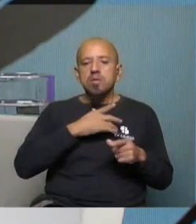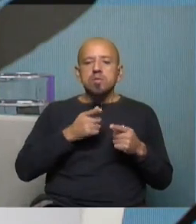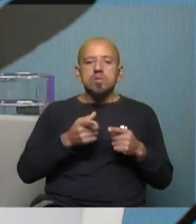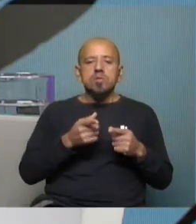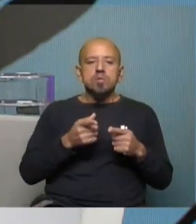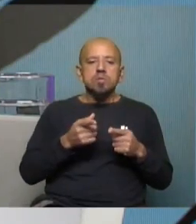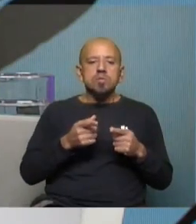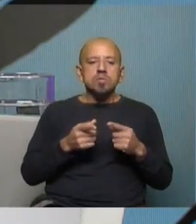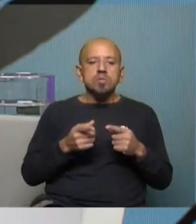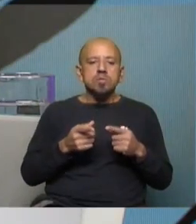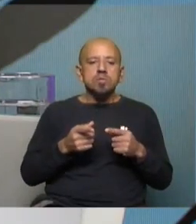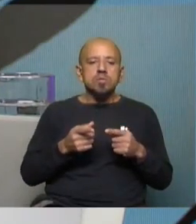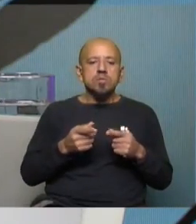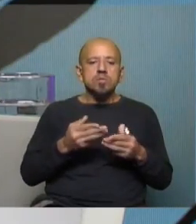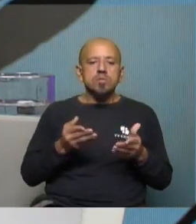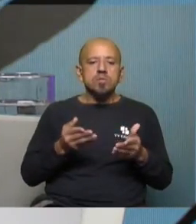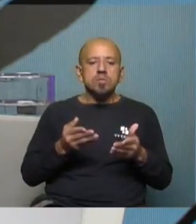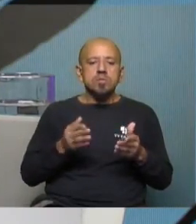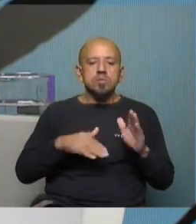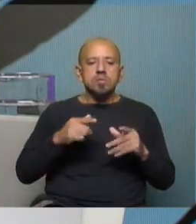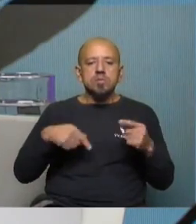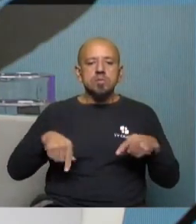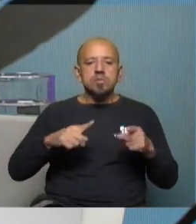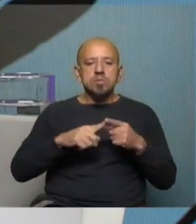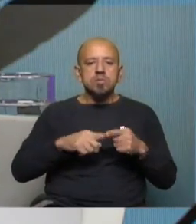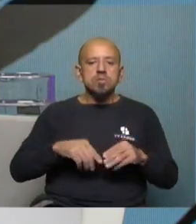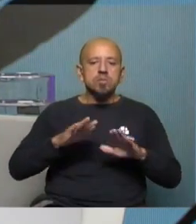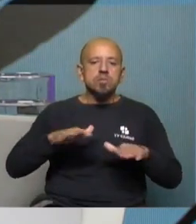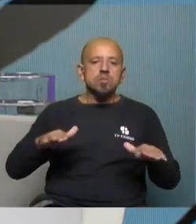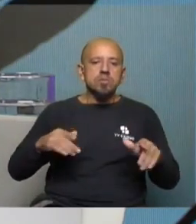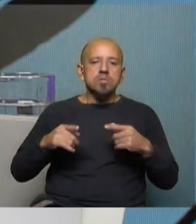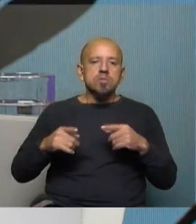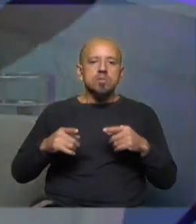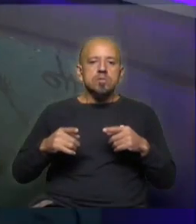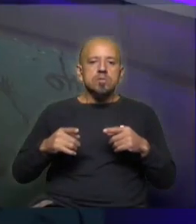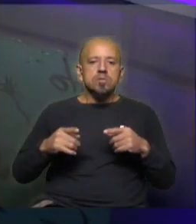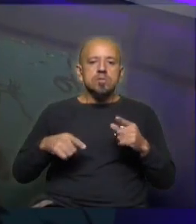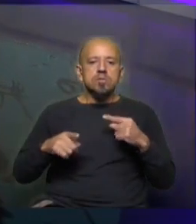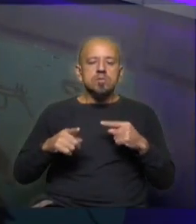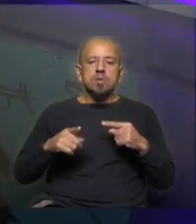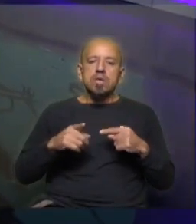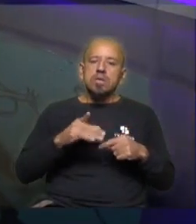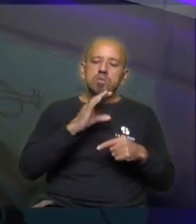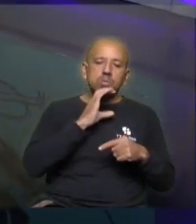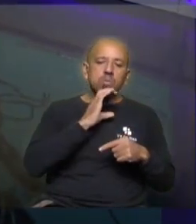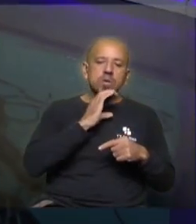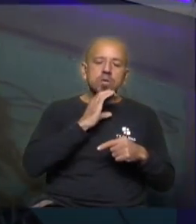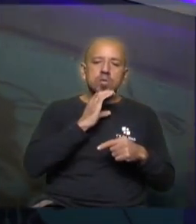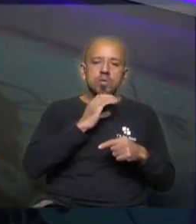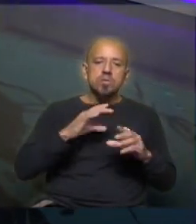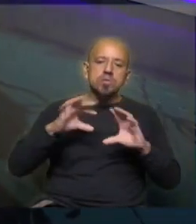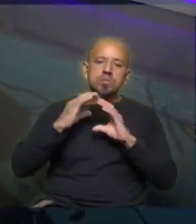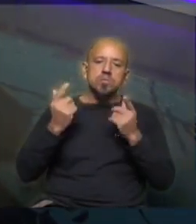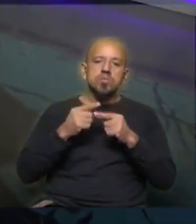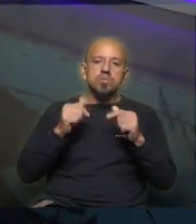y porque la historieta a veces está vinculado como algo infantil o algo la historieta ha crecido en el mundo ahora